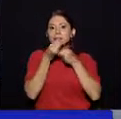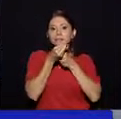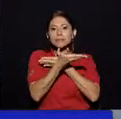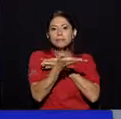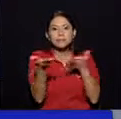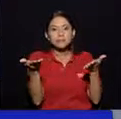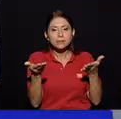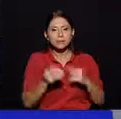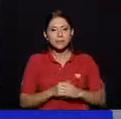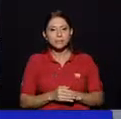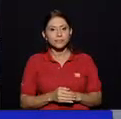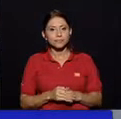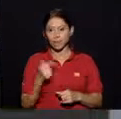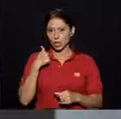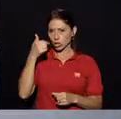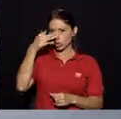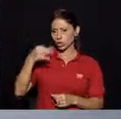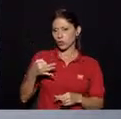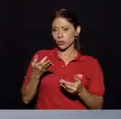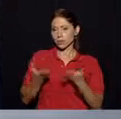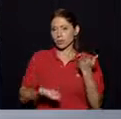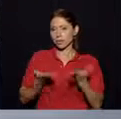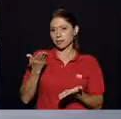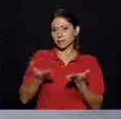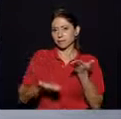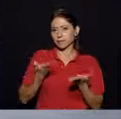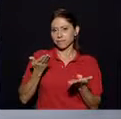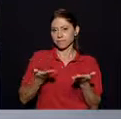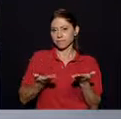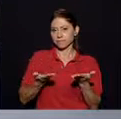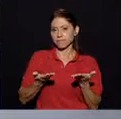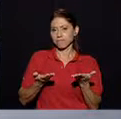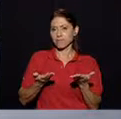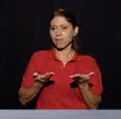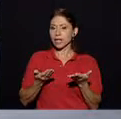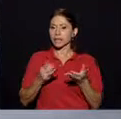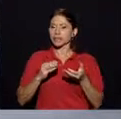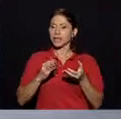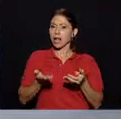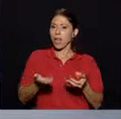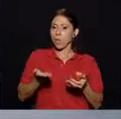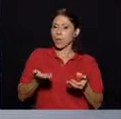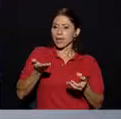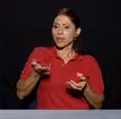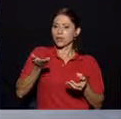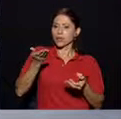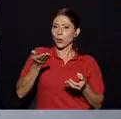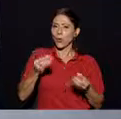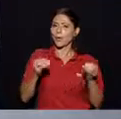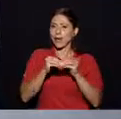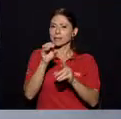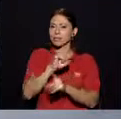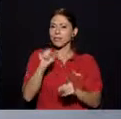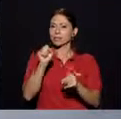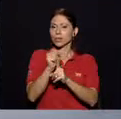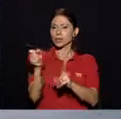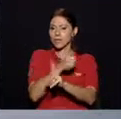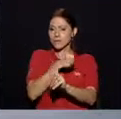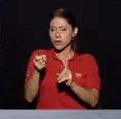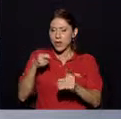Yo creo que tal vez el proceso de aumento sí se viene dando, ¿verdad?